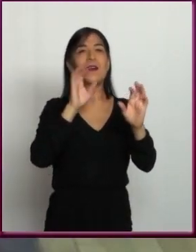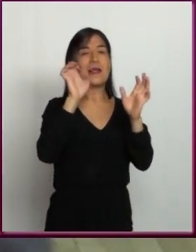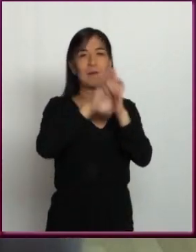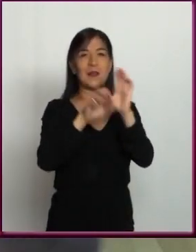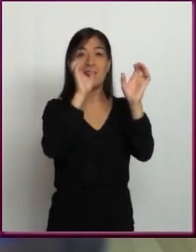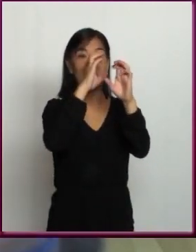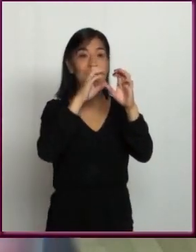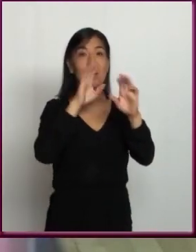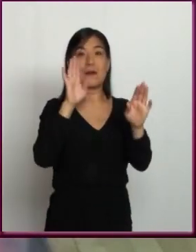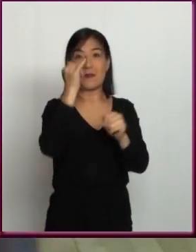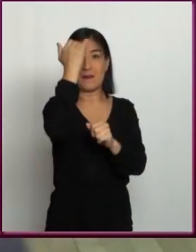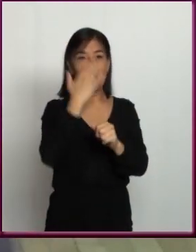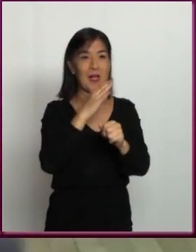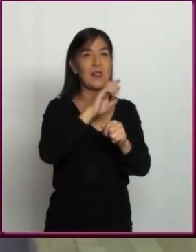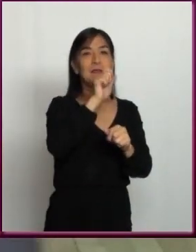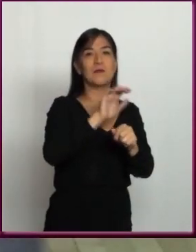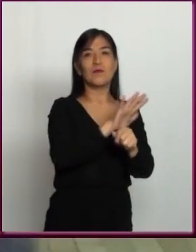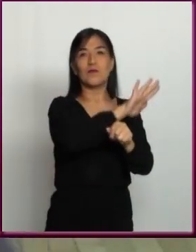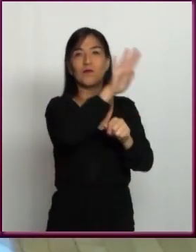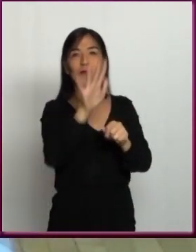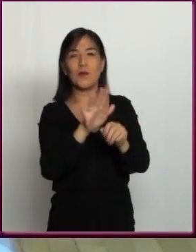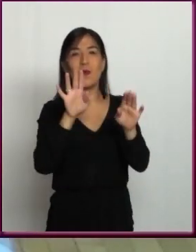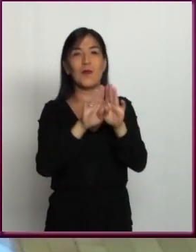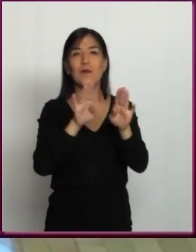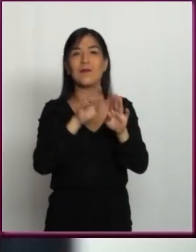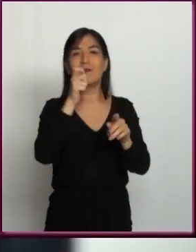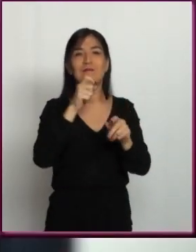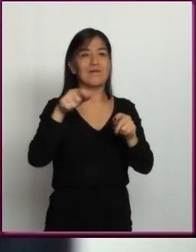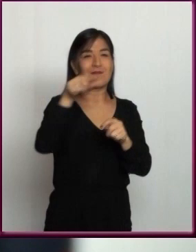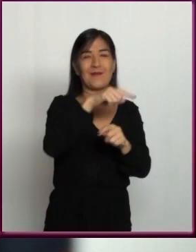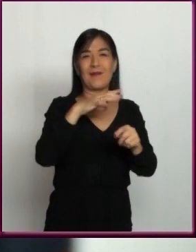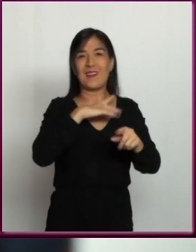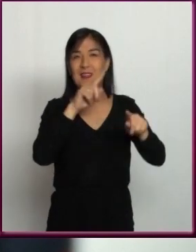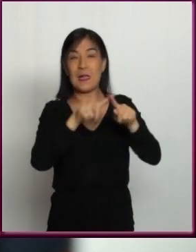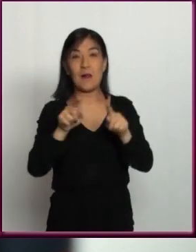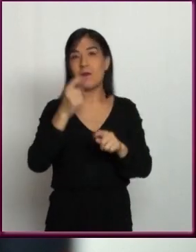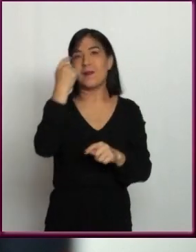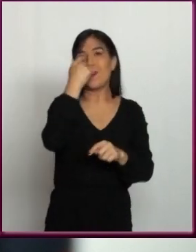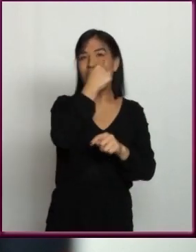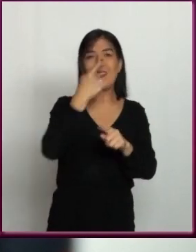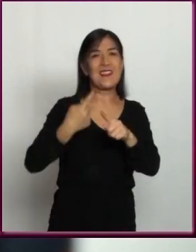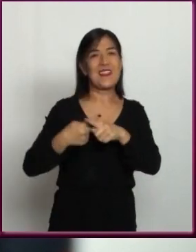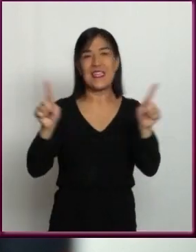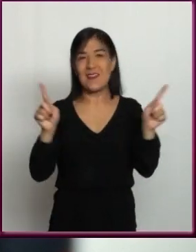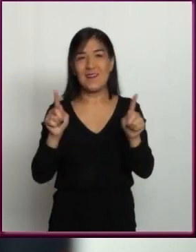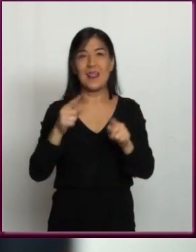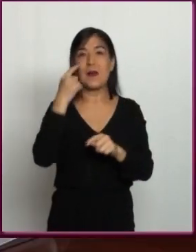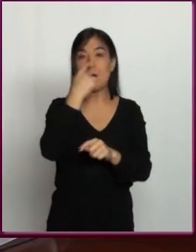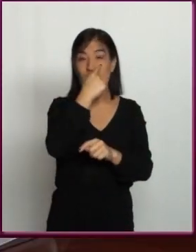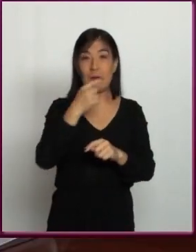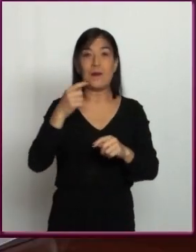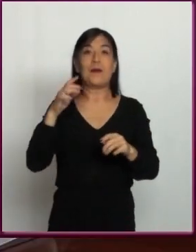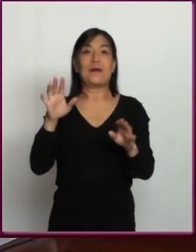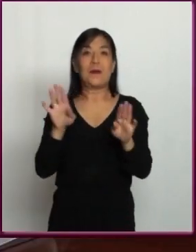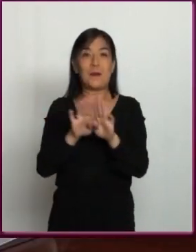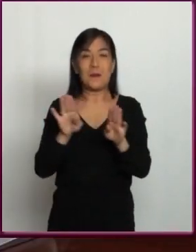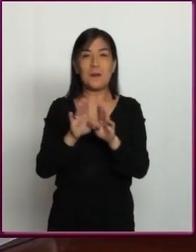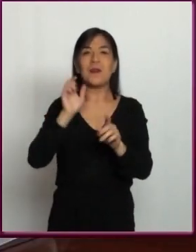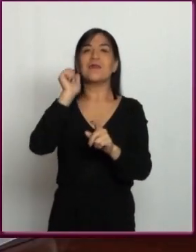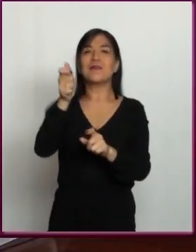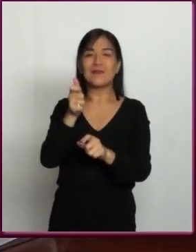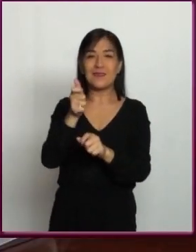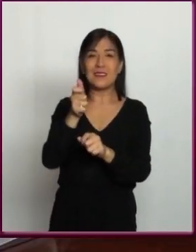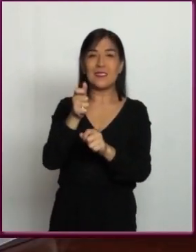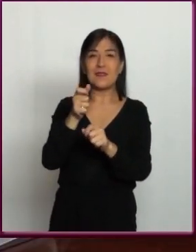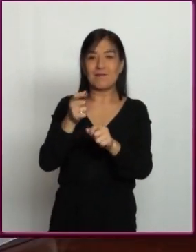imagen y toda la imagen va a tener un nivel de detalle muy elevado. El ojo no, el ojo tú tienes que dirigir el ojo porque justamente